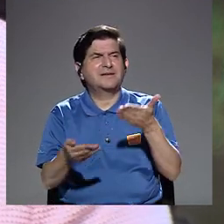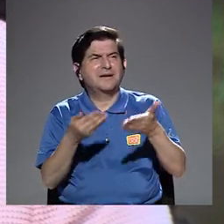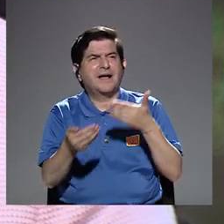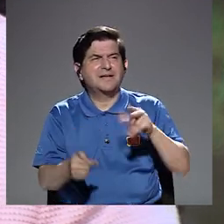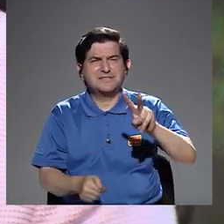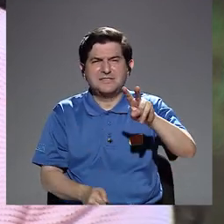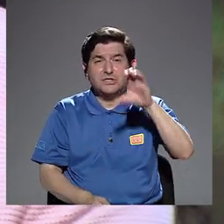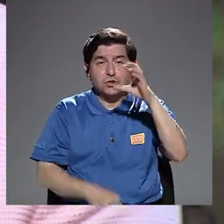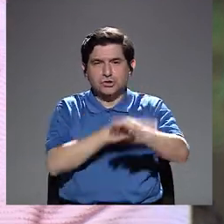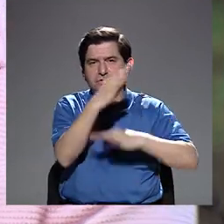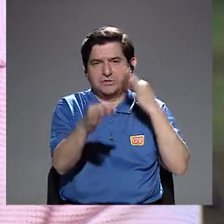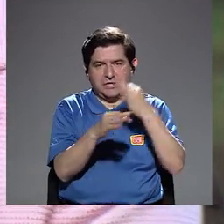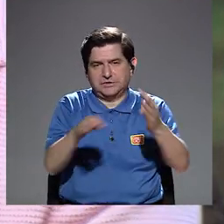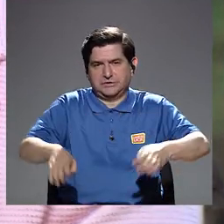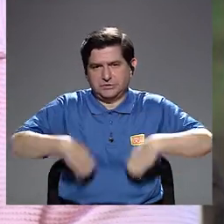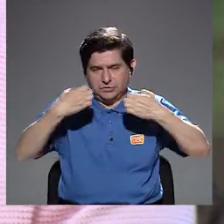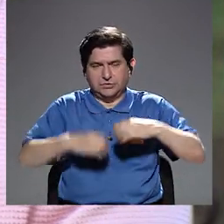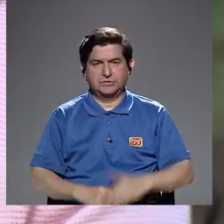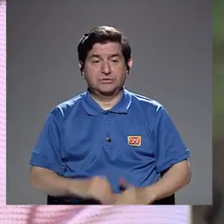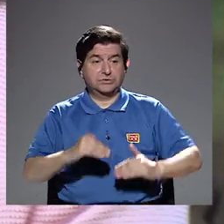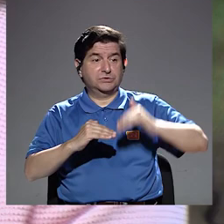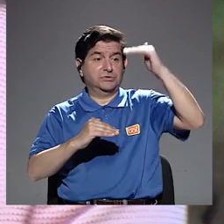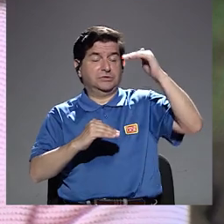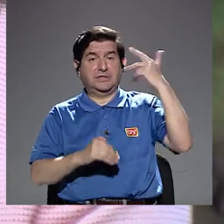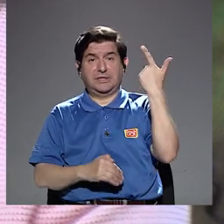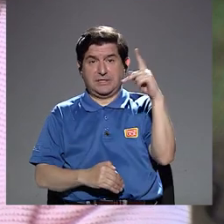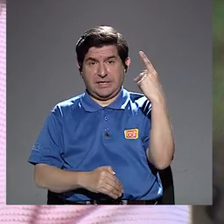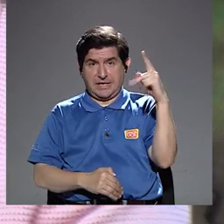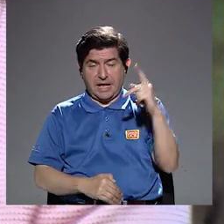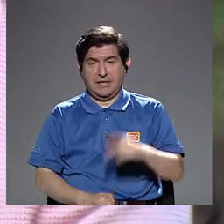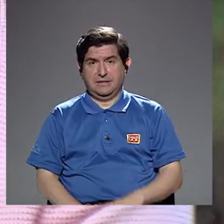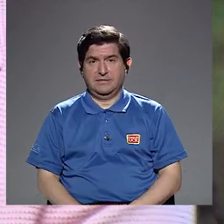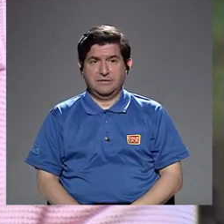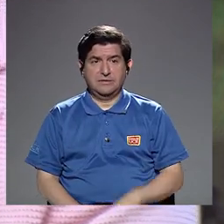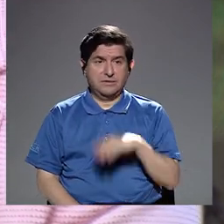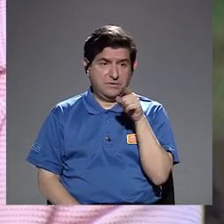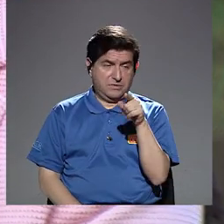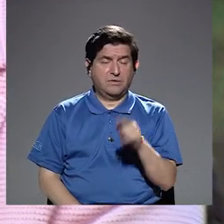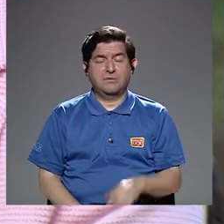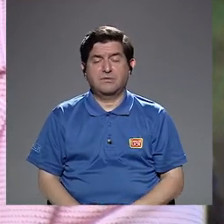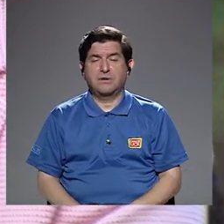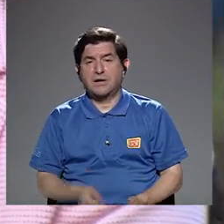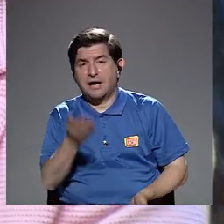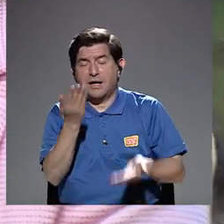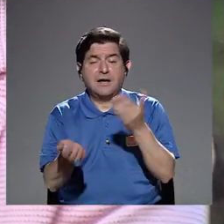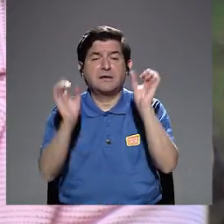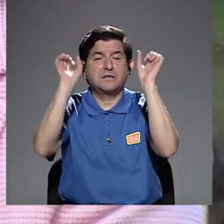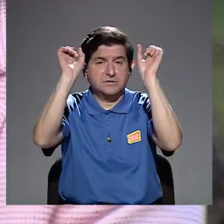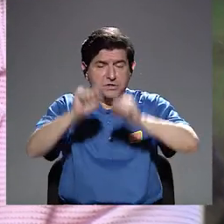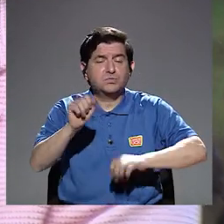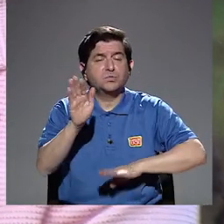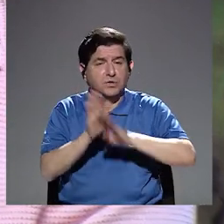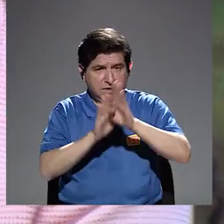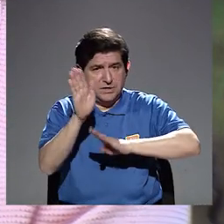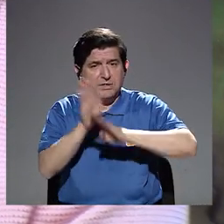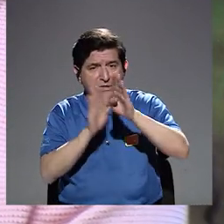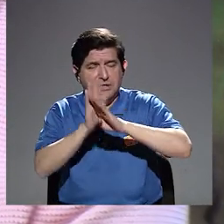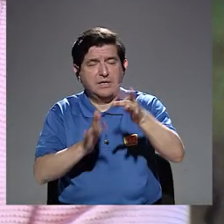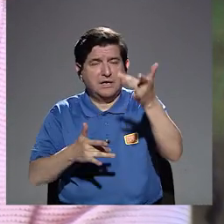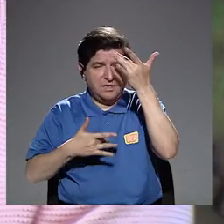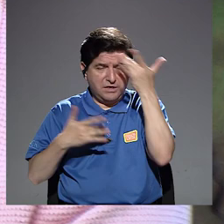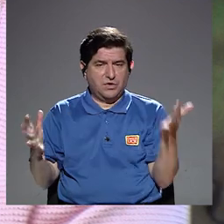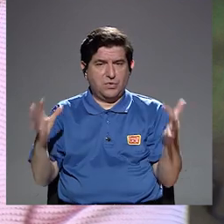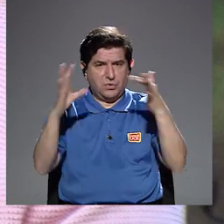aproximadamente 200. Uh-huh. Dentro de los de alto riesgo, justamente son los que eventualmente pueden llegar a